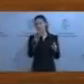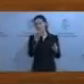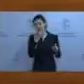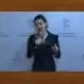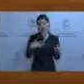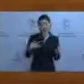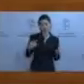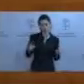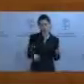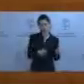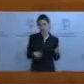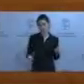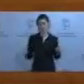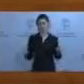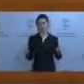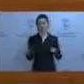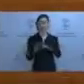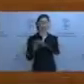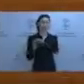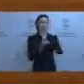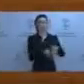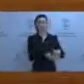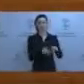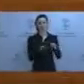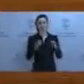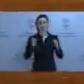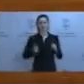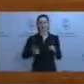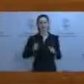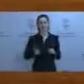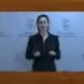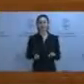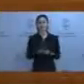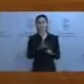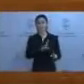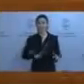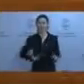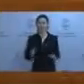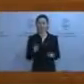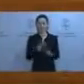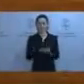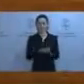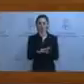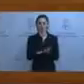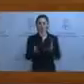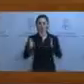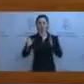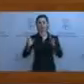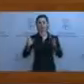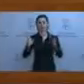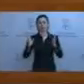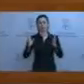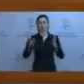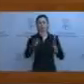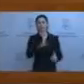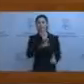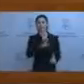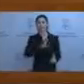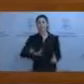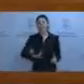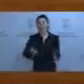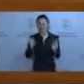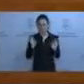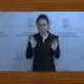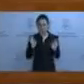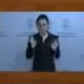no, no. Bueno, lo normal, eventuales. No voy a hablar de eventuales. Voy a hablar de los temporales interinos, que son los